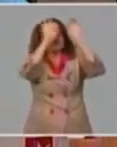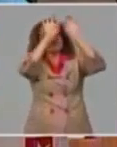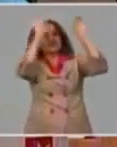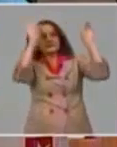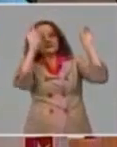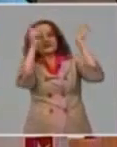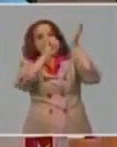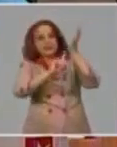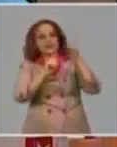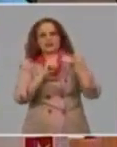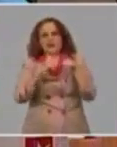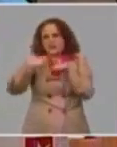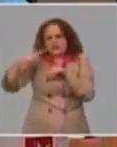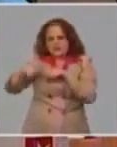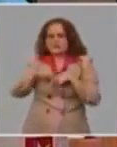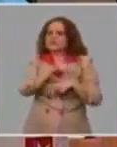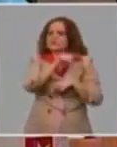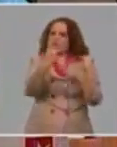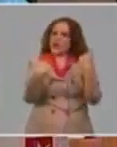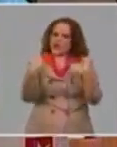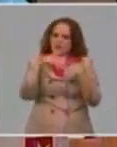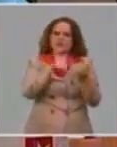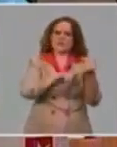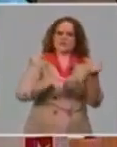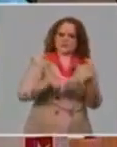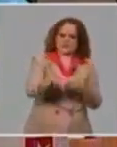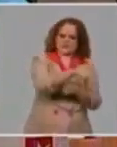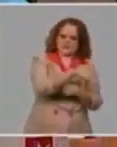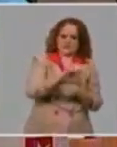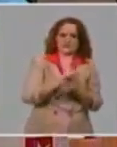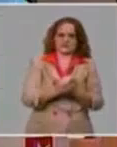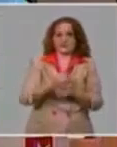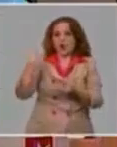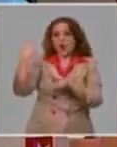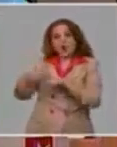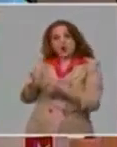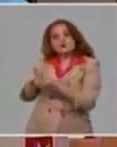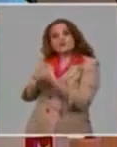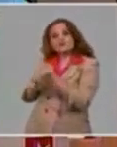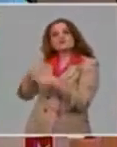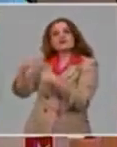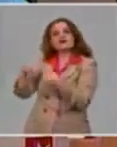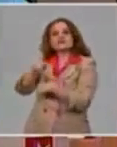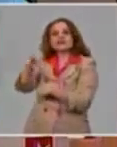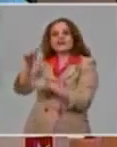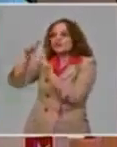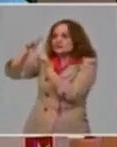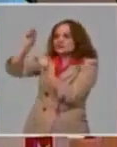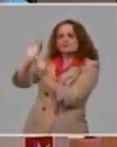los accesorios. Hay soluciones territoriales que hacen los interruptores y los tomacorrientes de buena calidad.